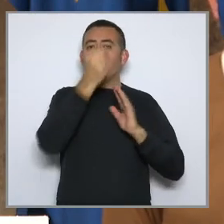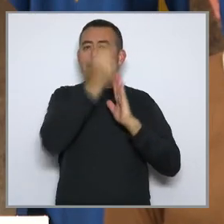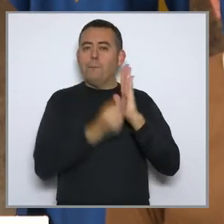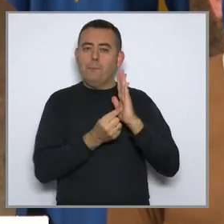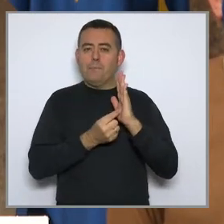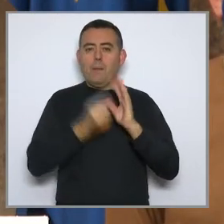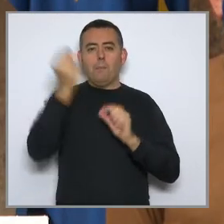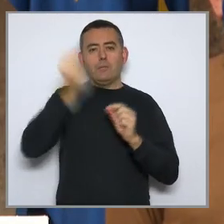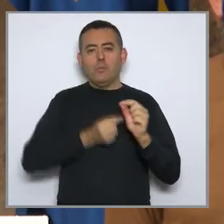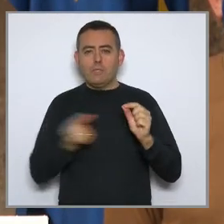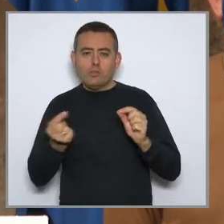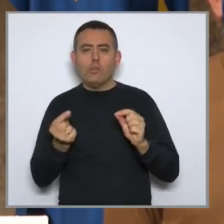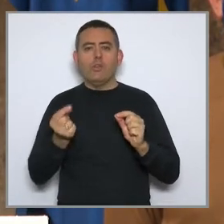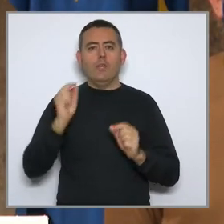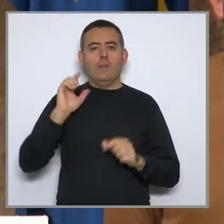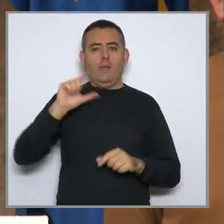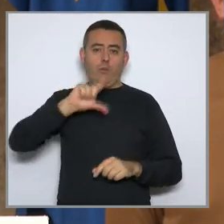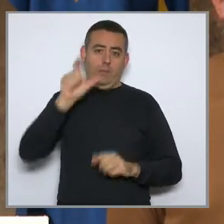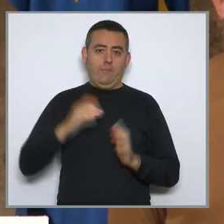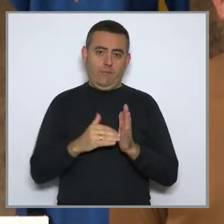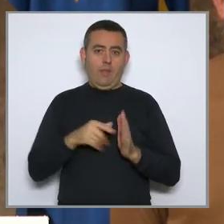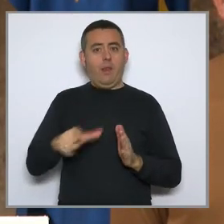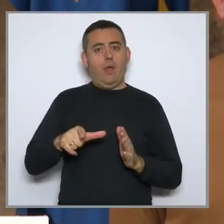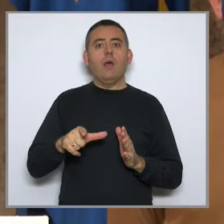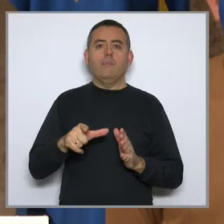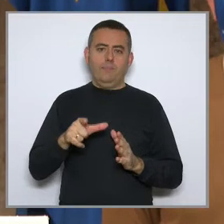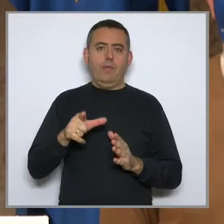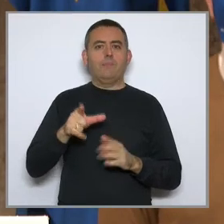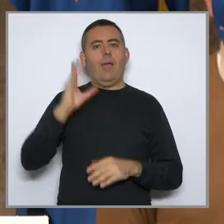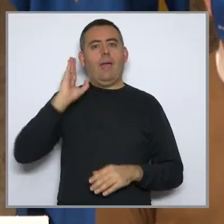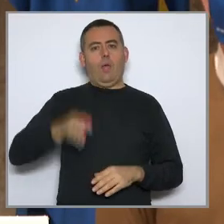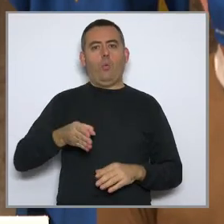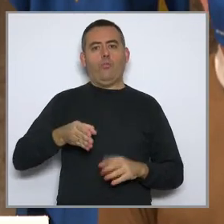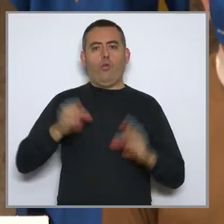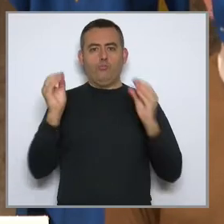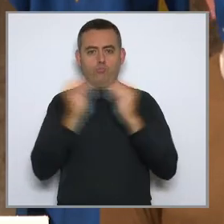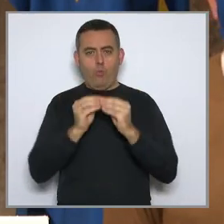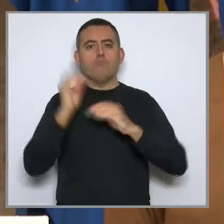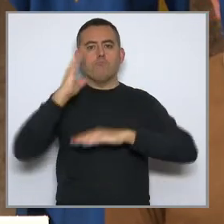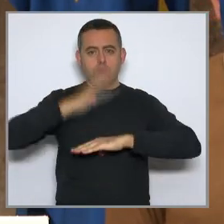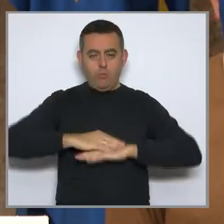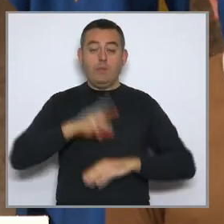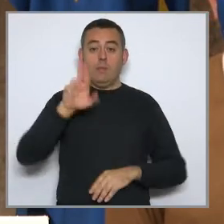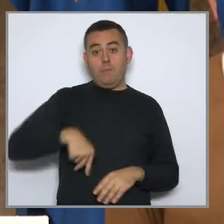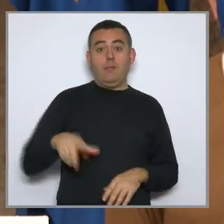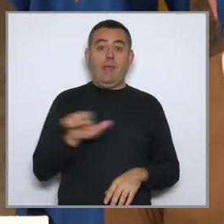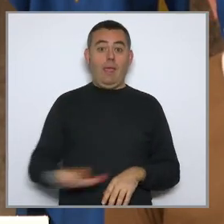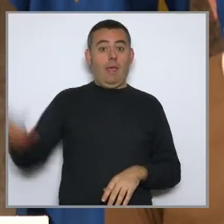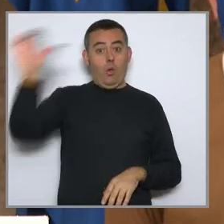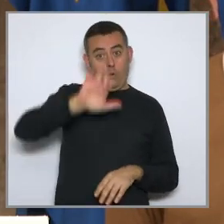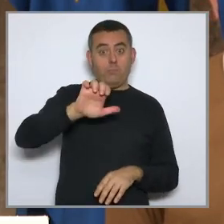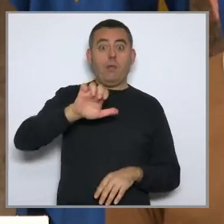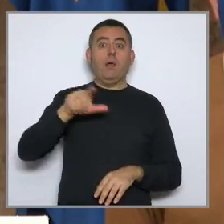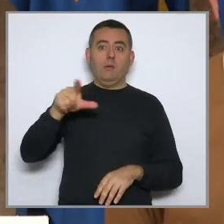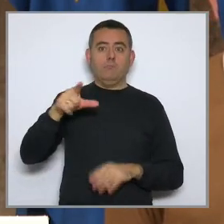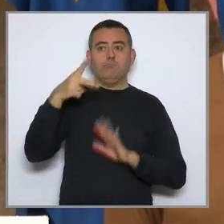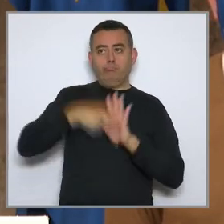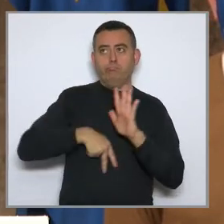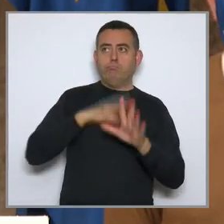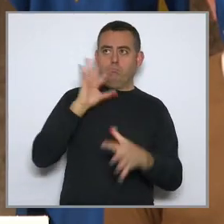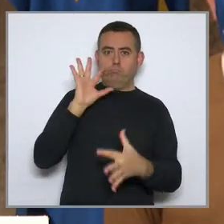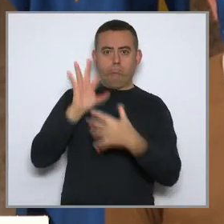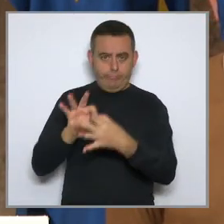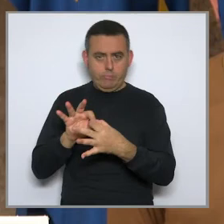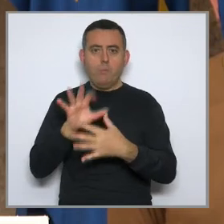la implementación de los fondos europeos para transformar nuestro modelo económico y productivo.